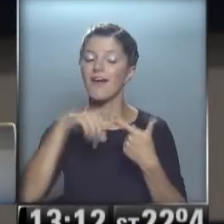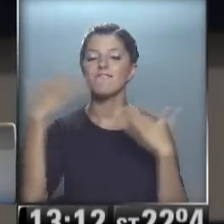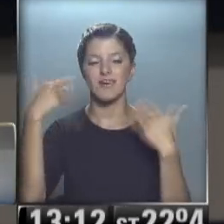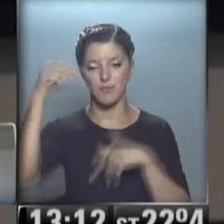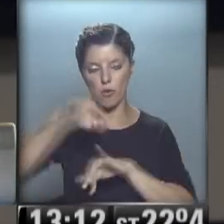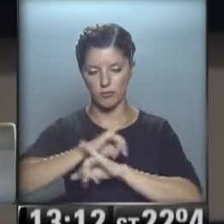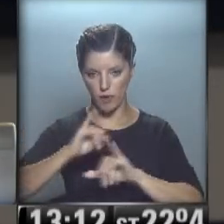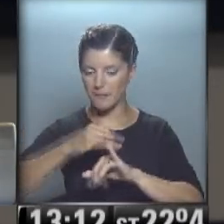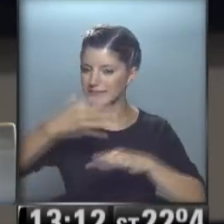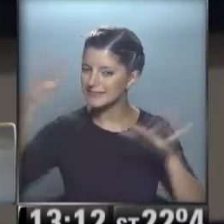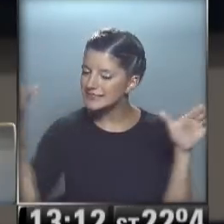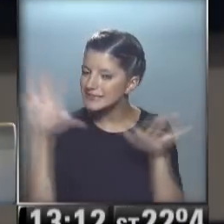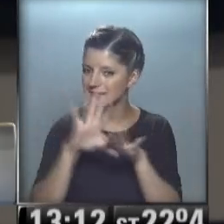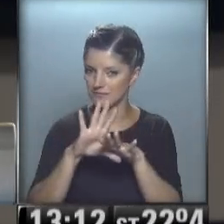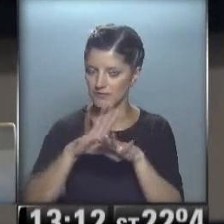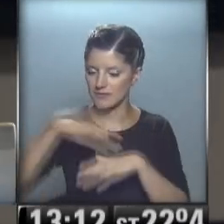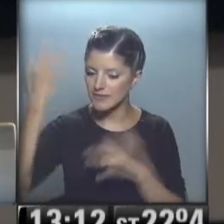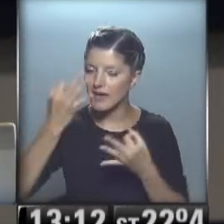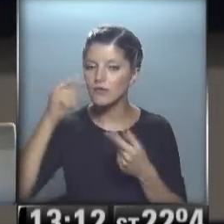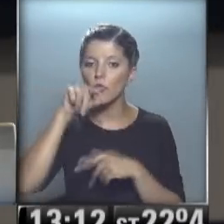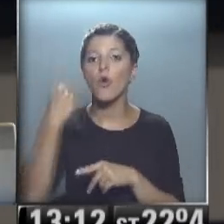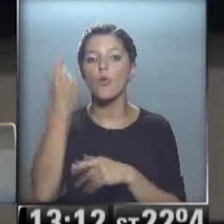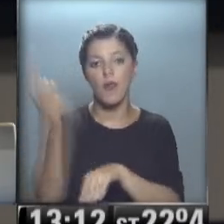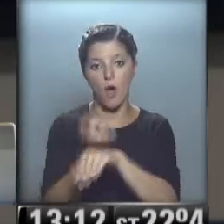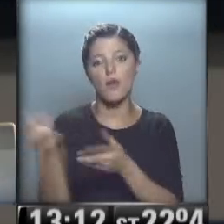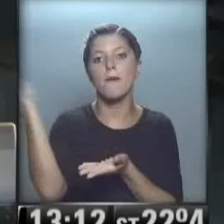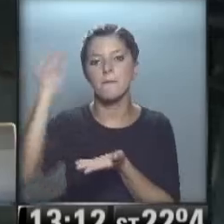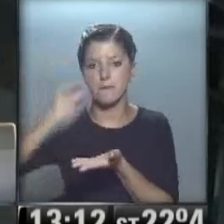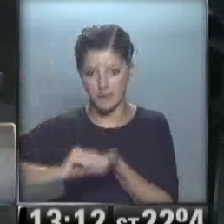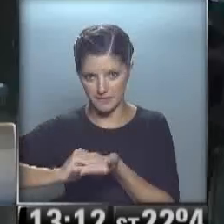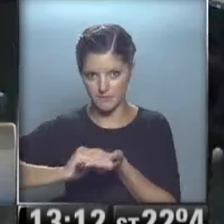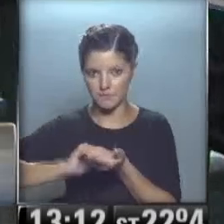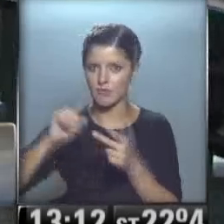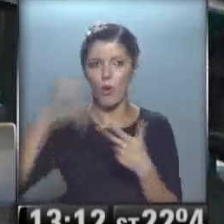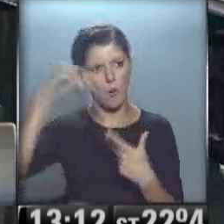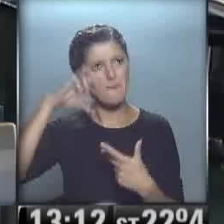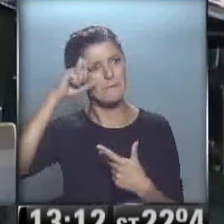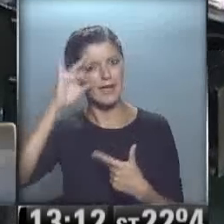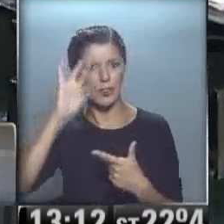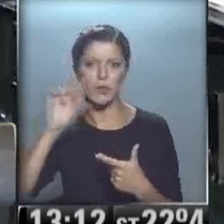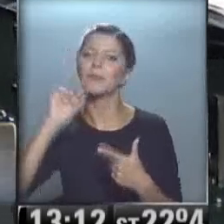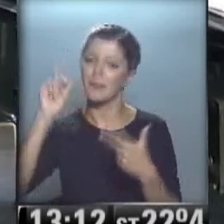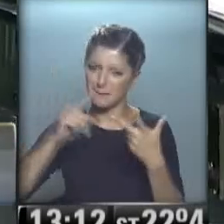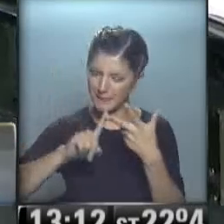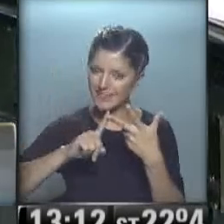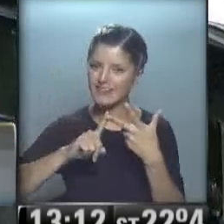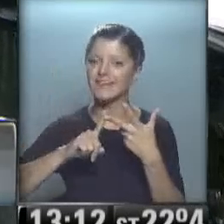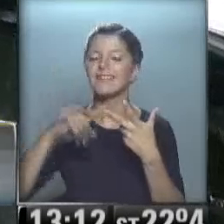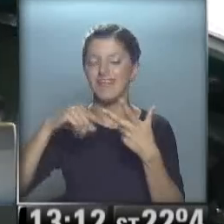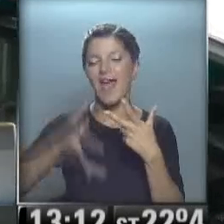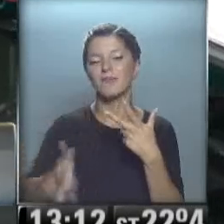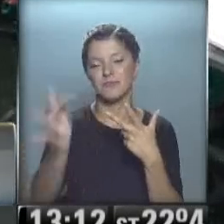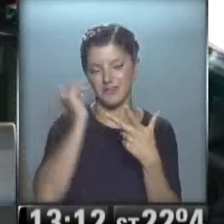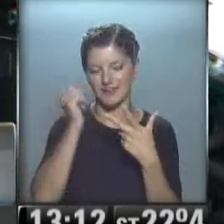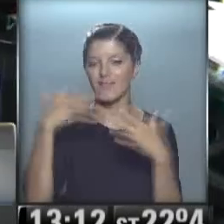programa, excelente, tendrían que tener una hora más. Pedro de Villa, ¿cuántos Pedros hoy? Pedro de Villa Celina, acierta con la incógnita,